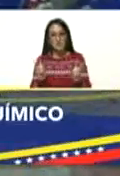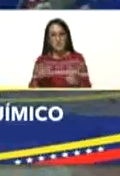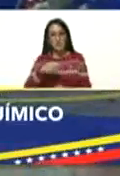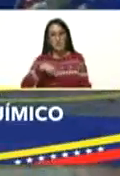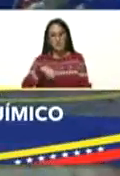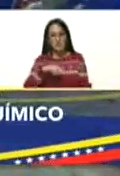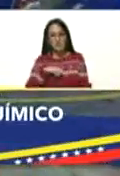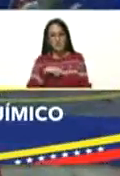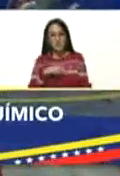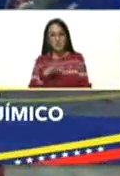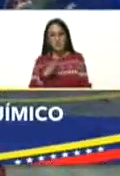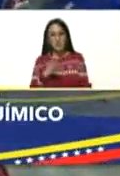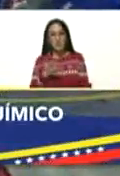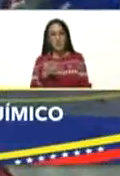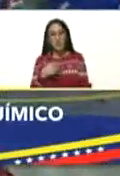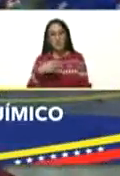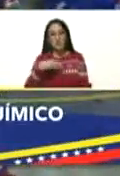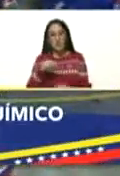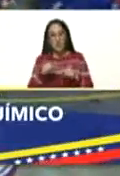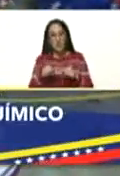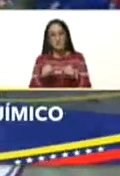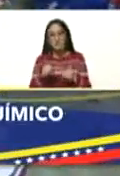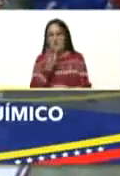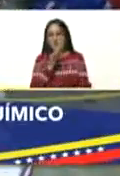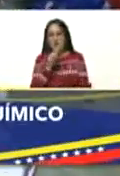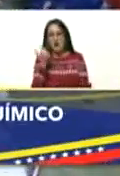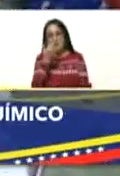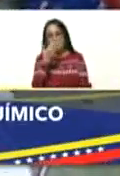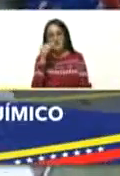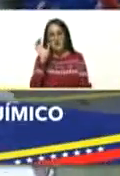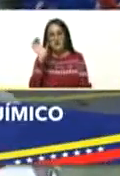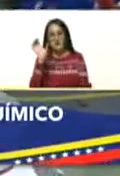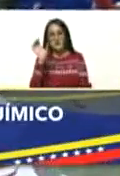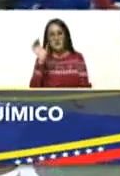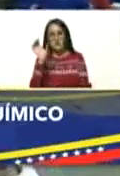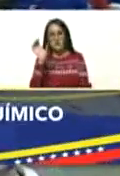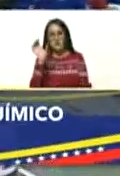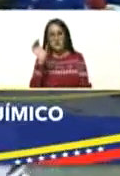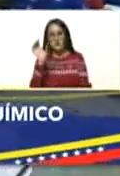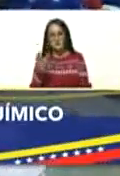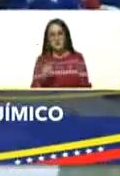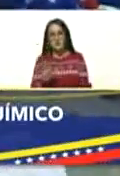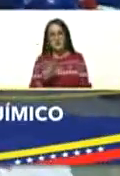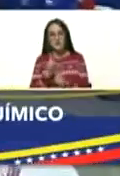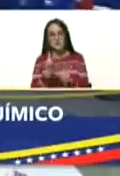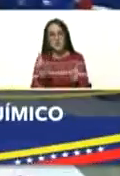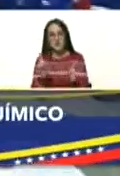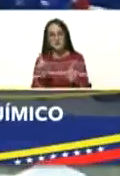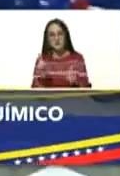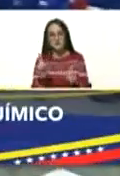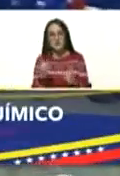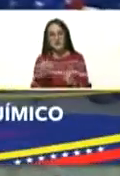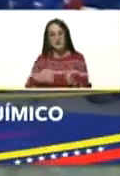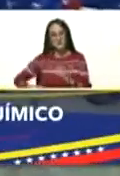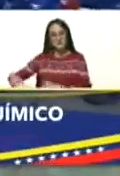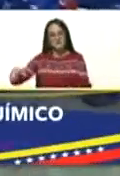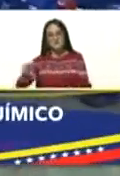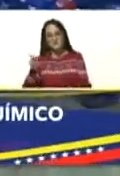Nosotros no somos continuidad del capitalismo neoliberal, de la democracia burguesa, de la